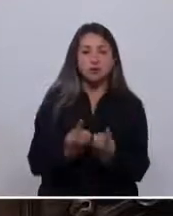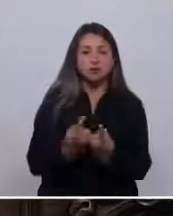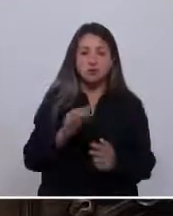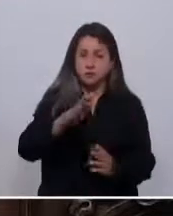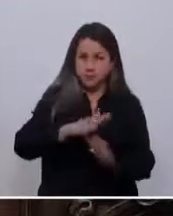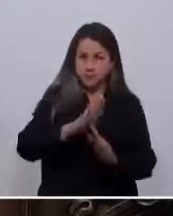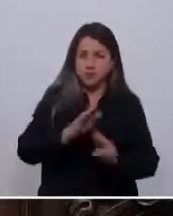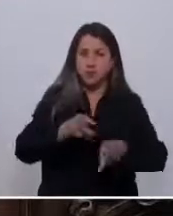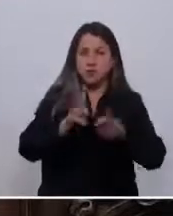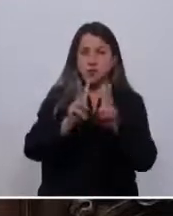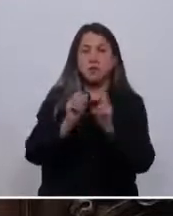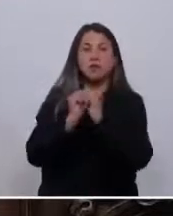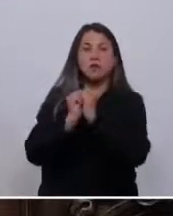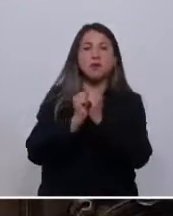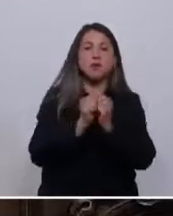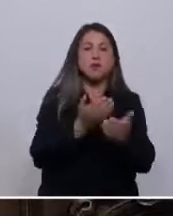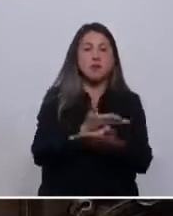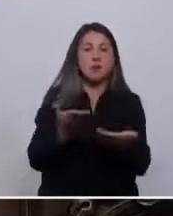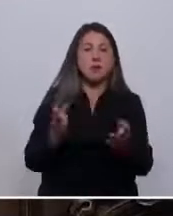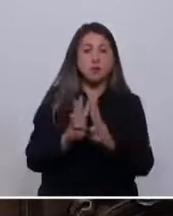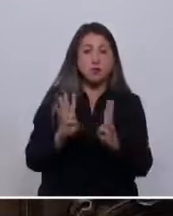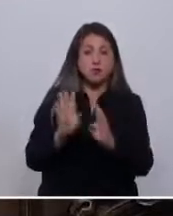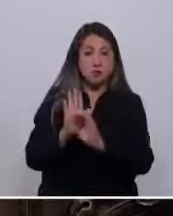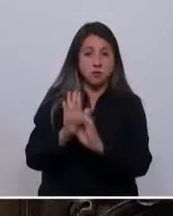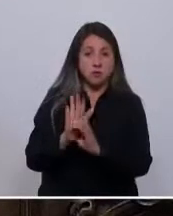Permítanme, compañeros y compañeras convencionales,